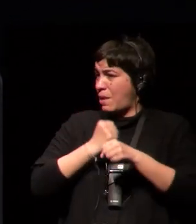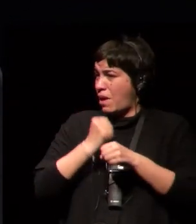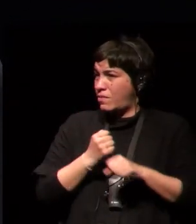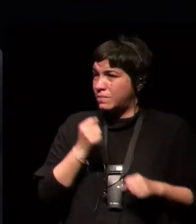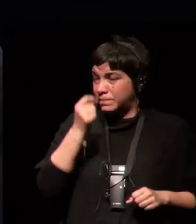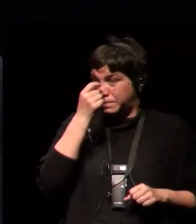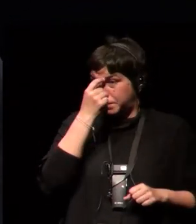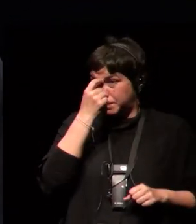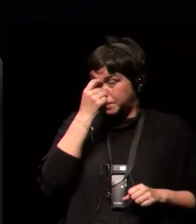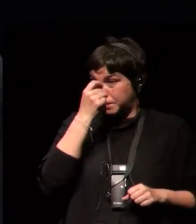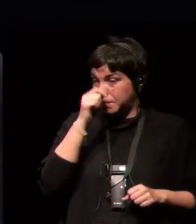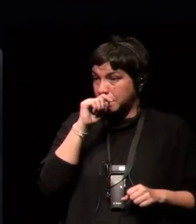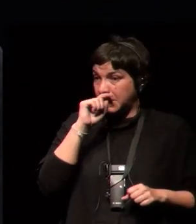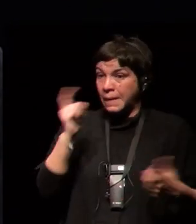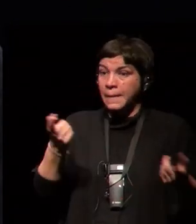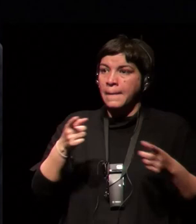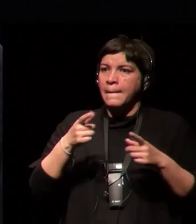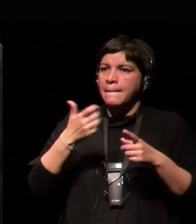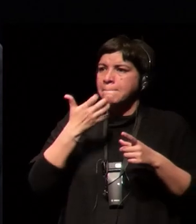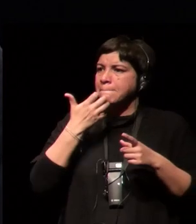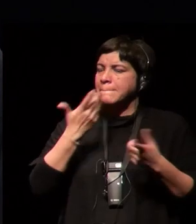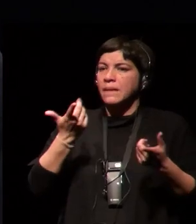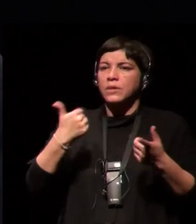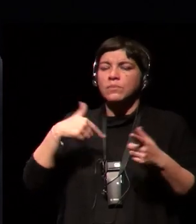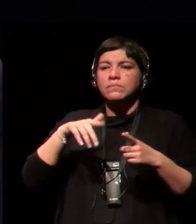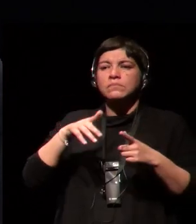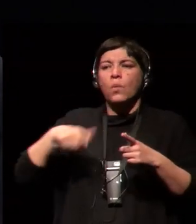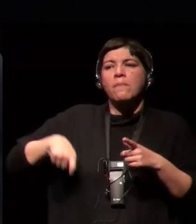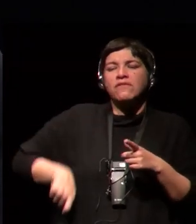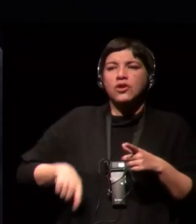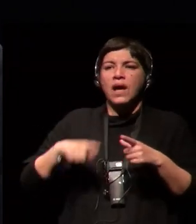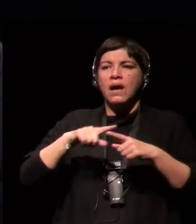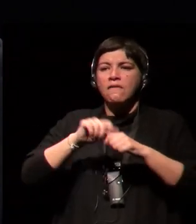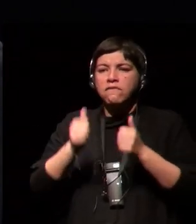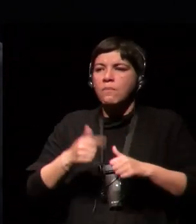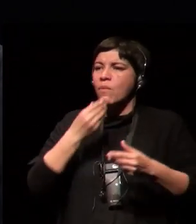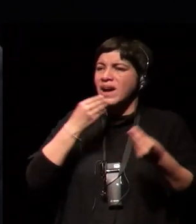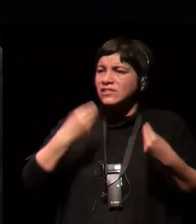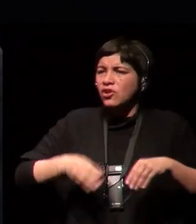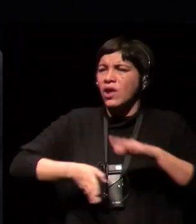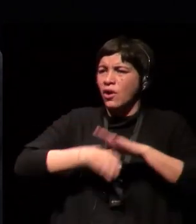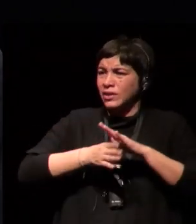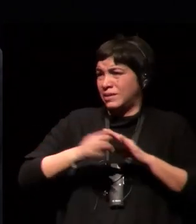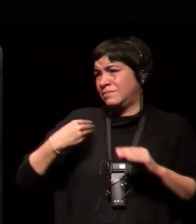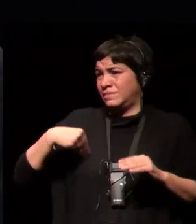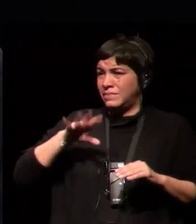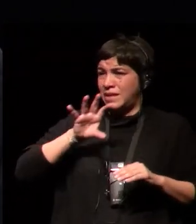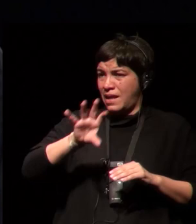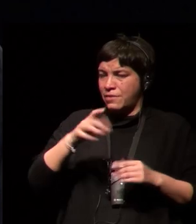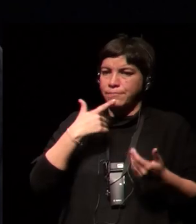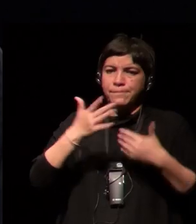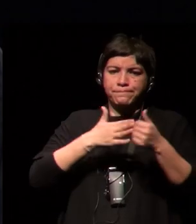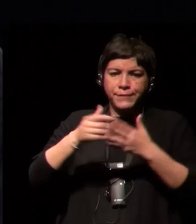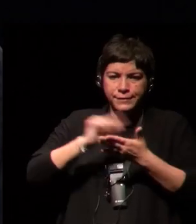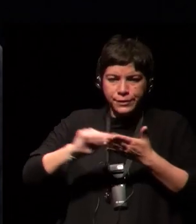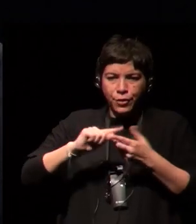incumbe contribuir de forma profesional a esta historia emergente constante de la nación, a los escritores, historiadores, académicos,